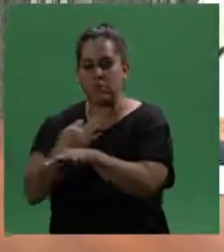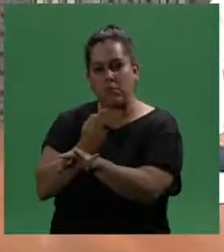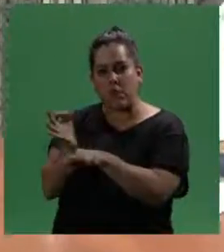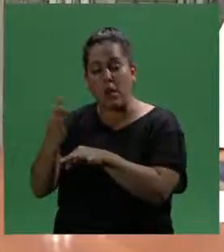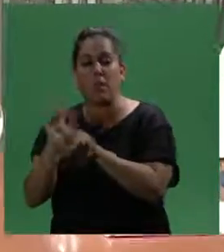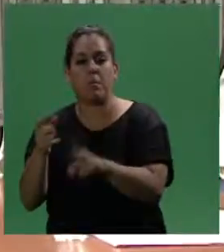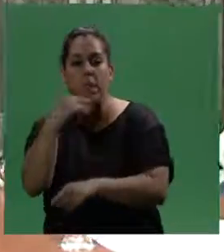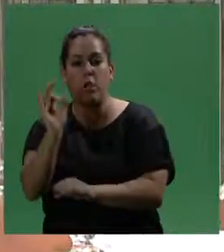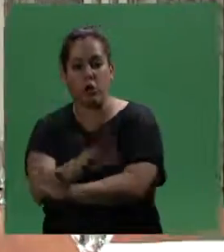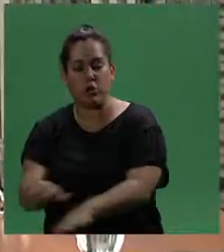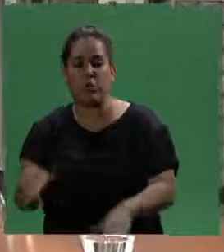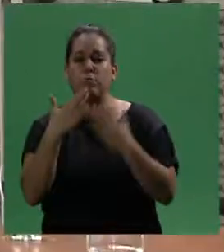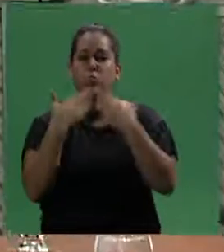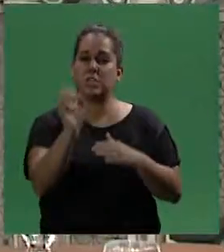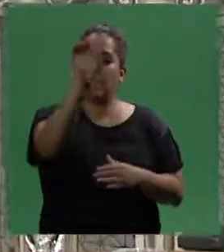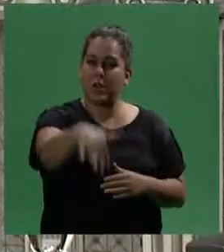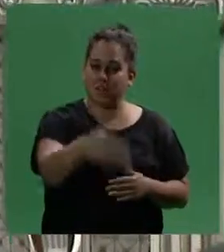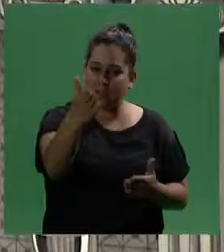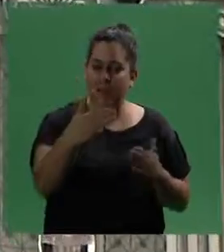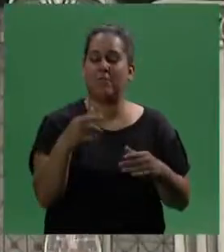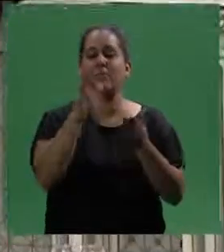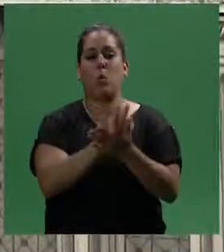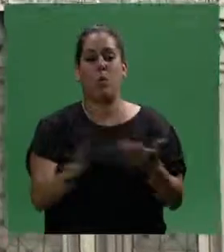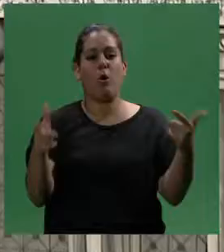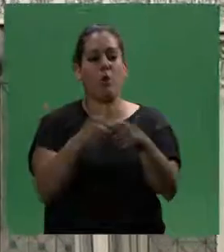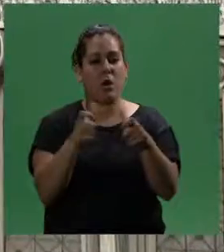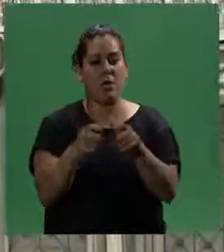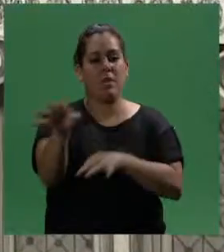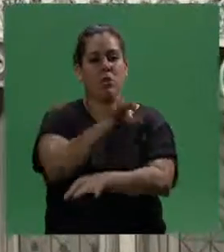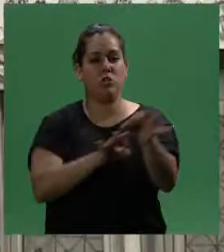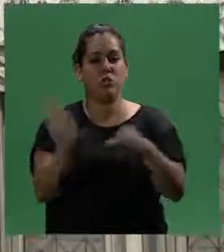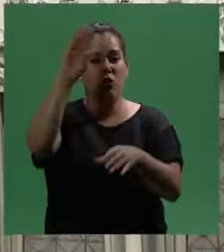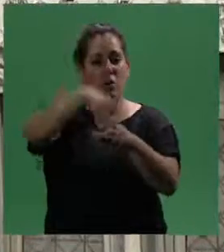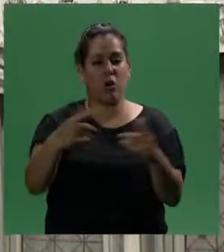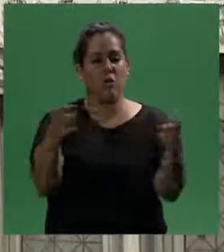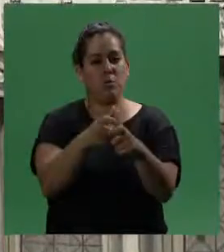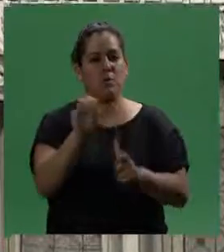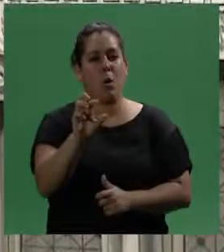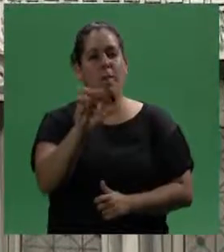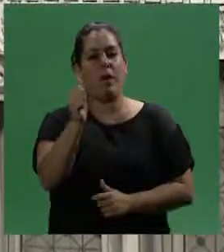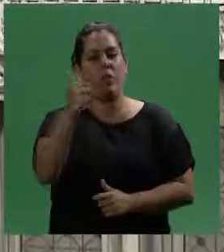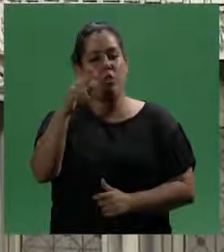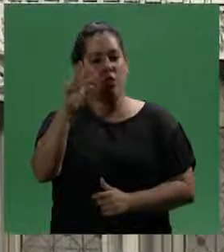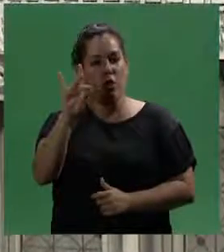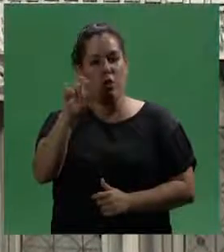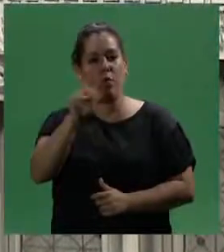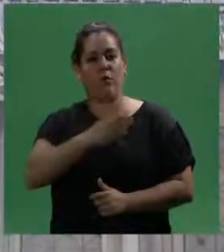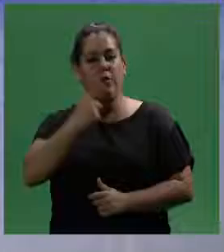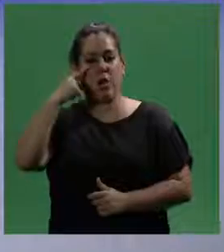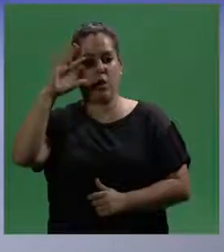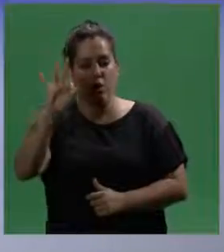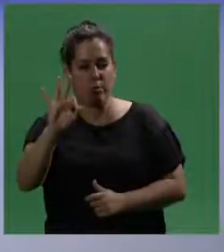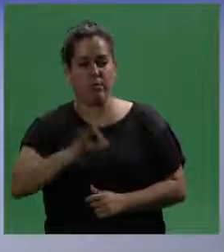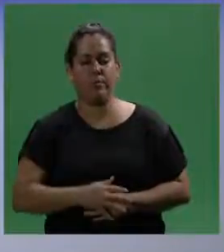nos damos y que les damos a nuestros hijos. Muchas gracias por estar con nosotros. Este fue un nuevo programa de Proyecto en Comisión. Mi nombre es Fernanda Pandolfino.